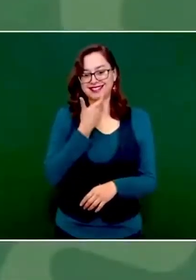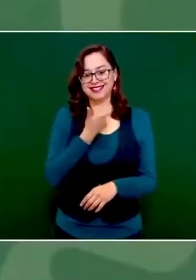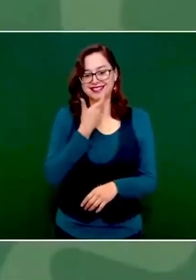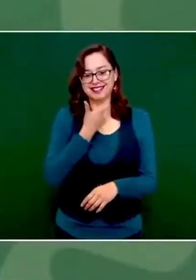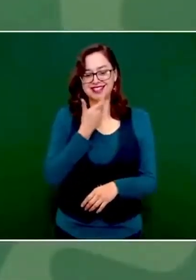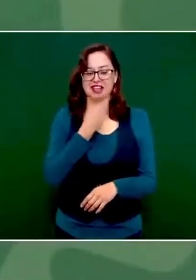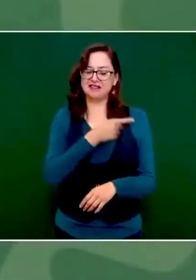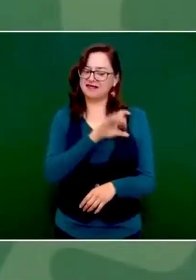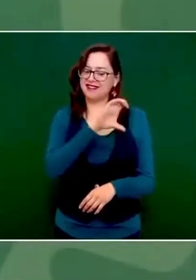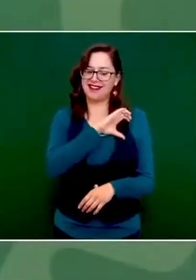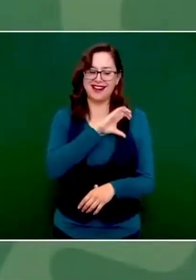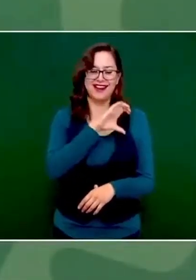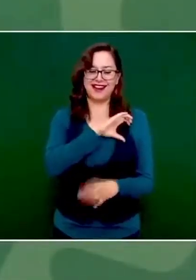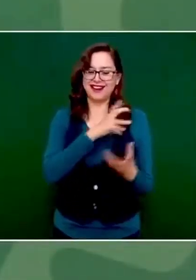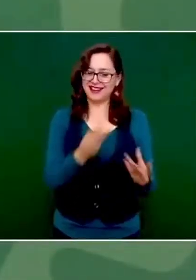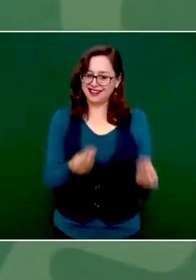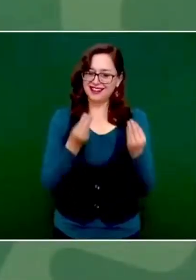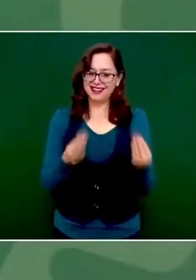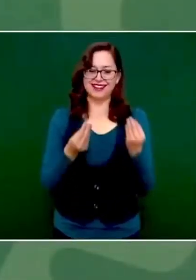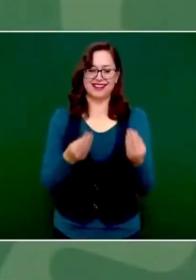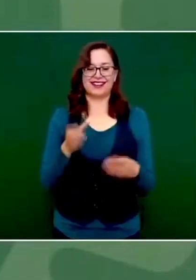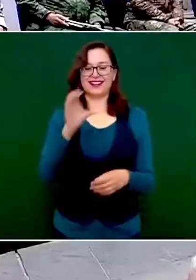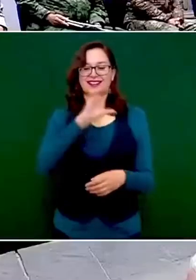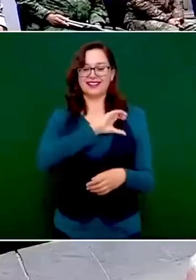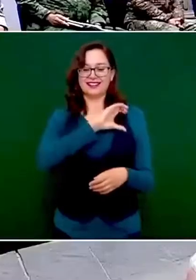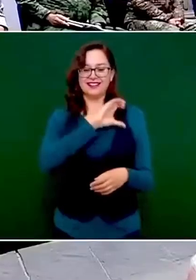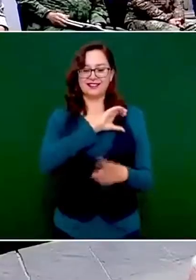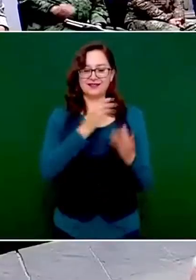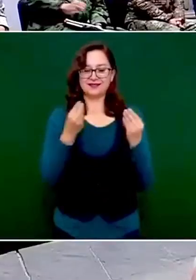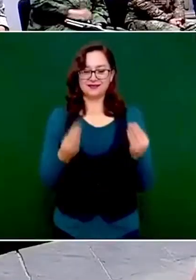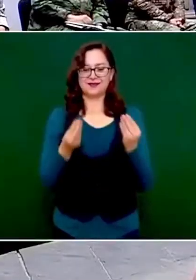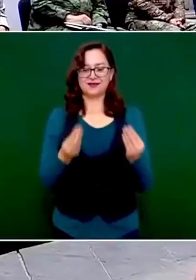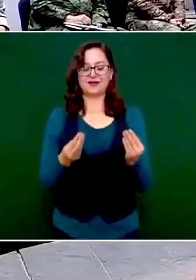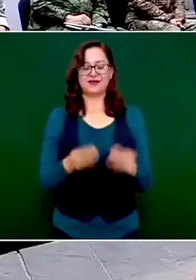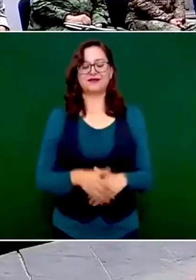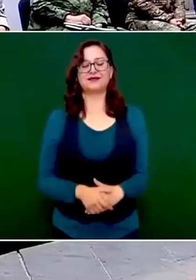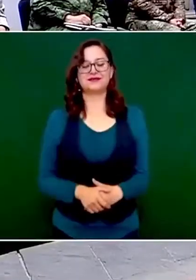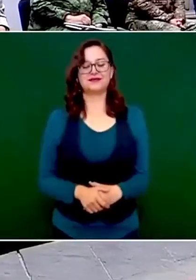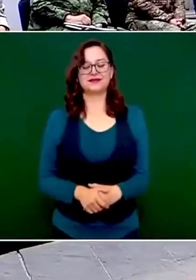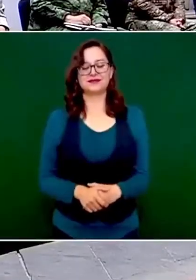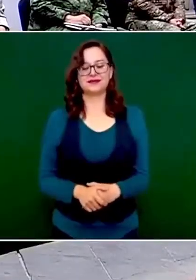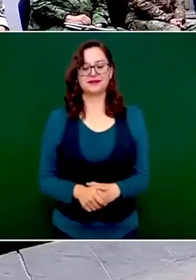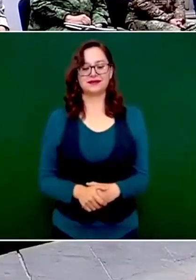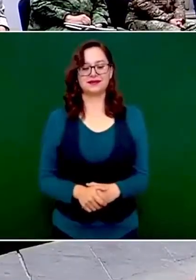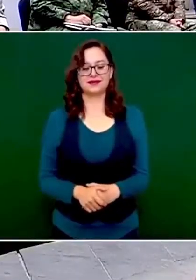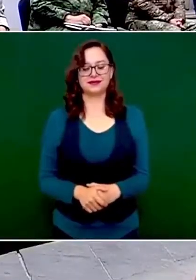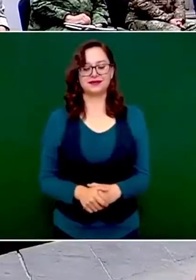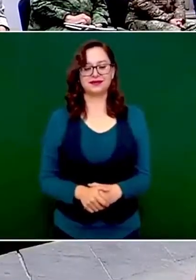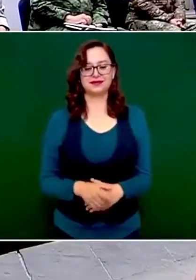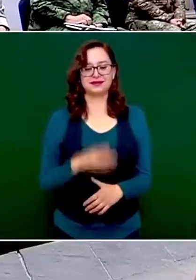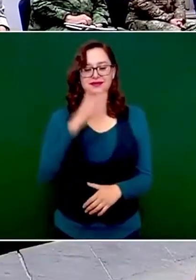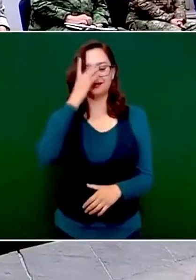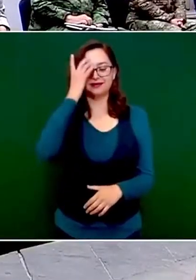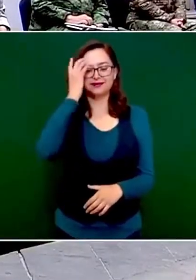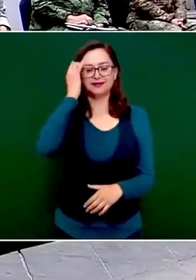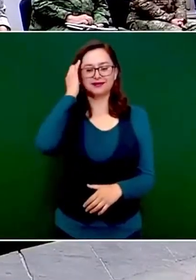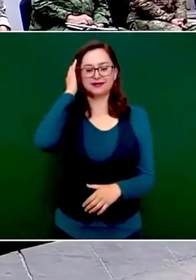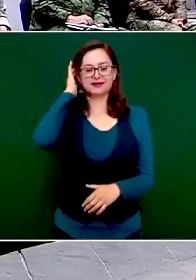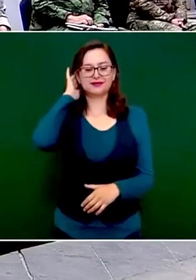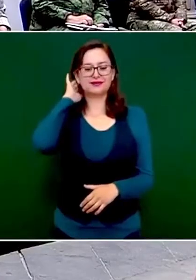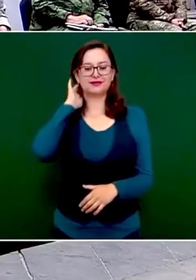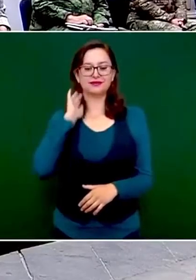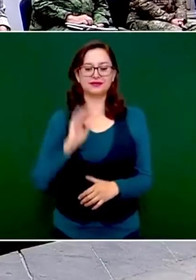Yo la quiero mucho, la quiero mucho a Claudia. Y Adán,